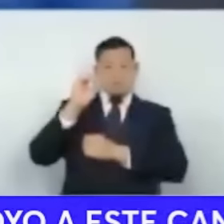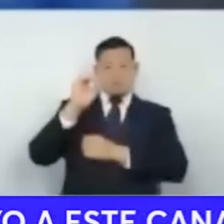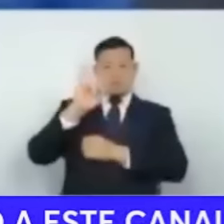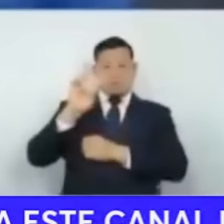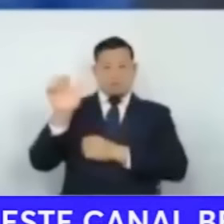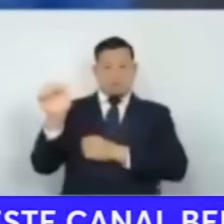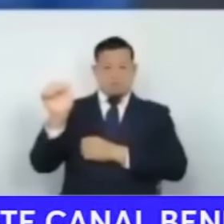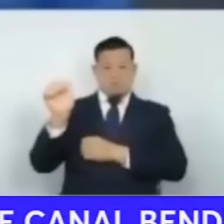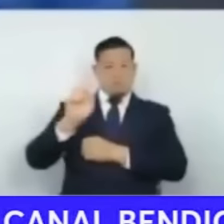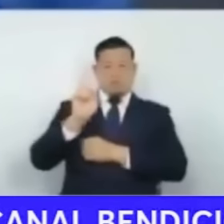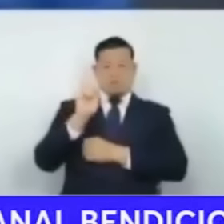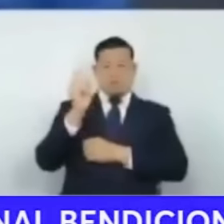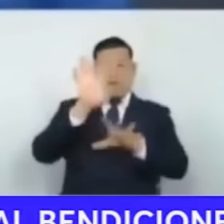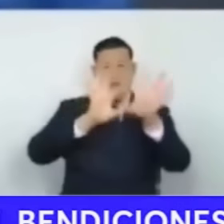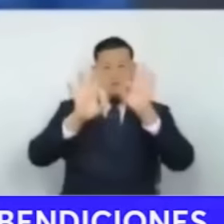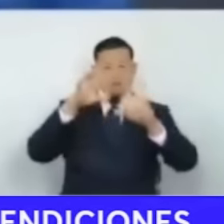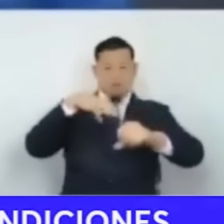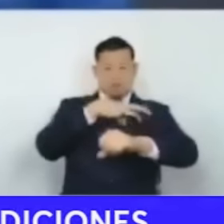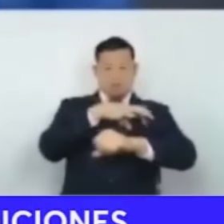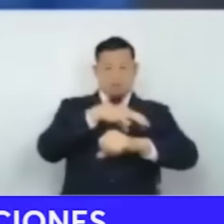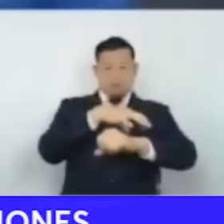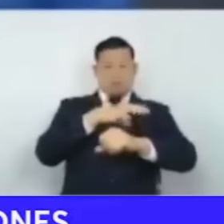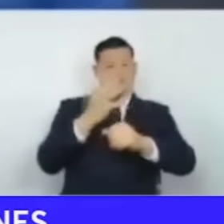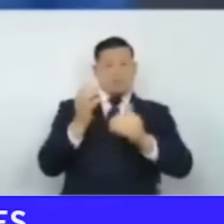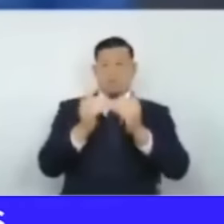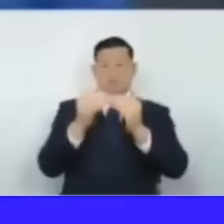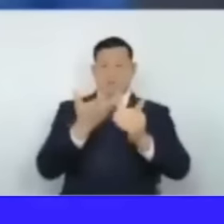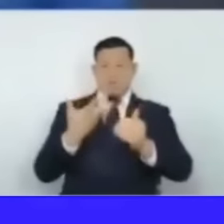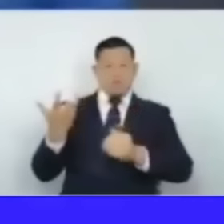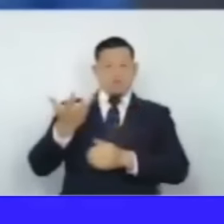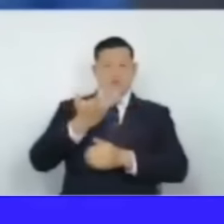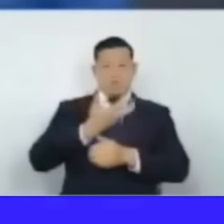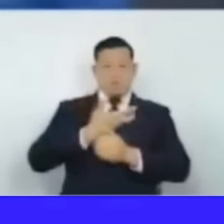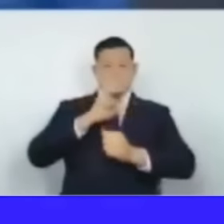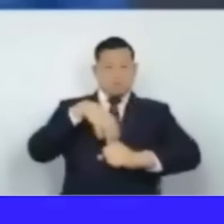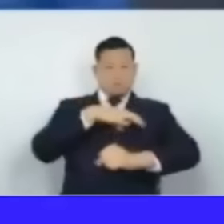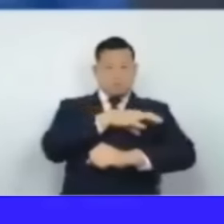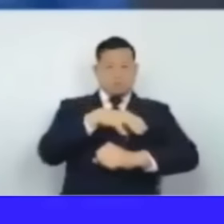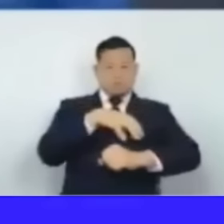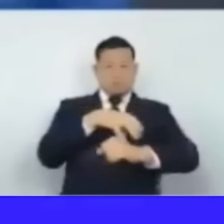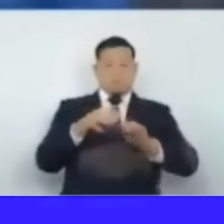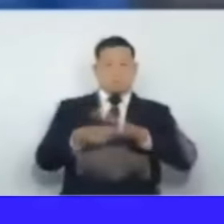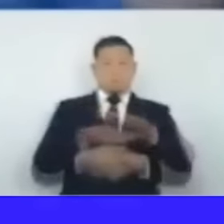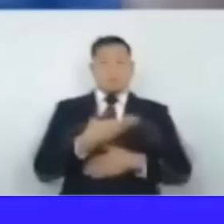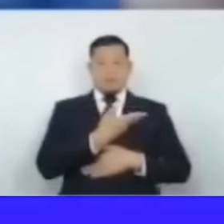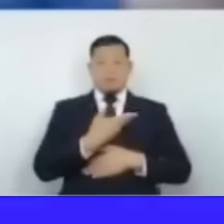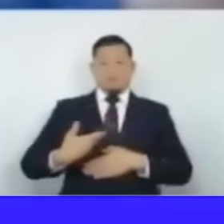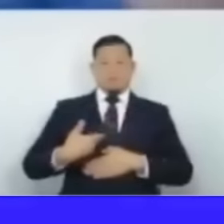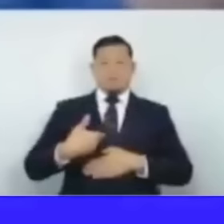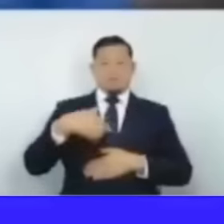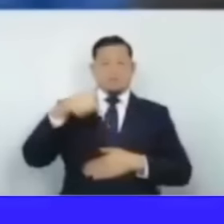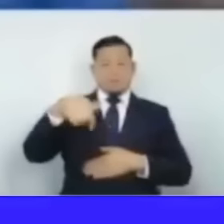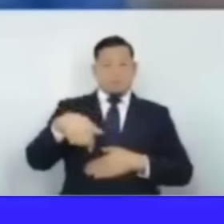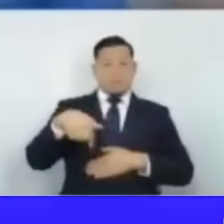IVA pero no solo a ciertos productos de la canasta básica sino a todos los productos de la canasta básica para que